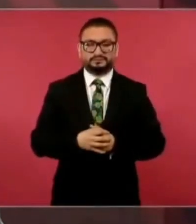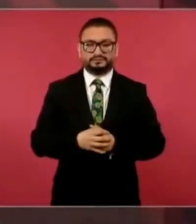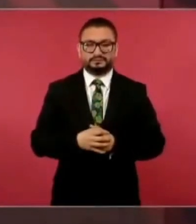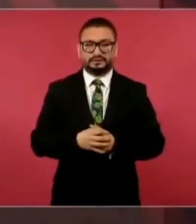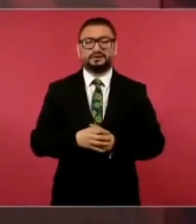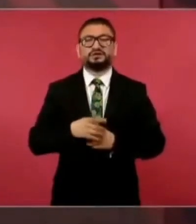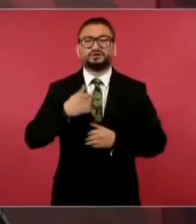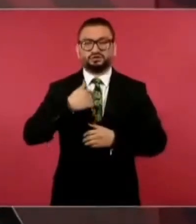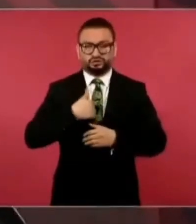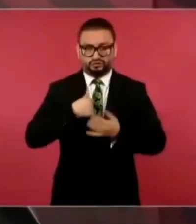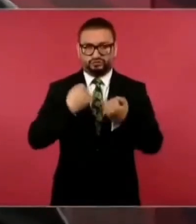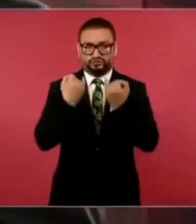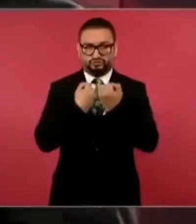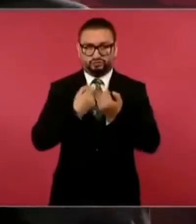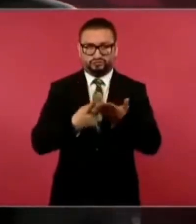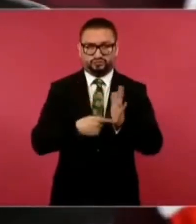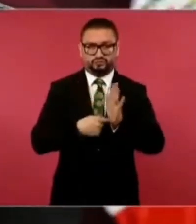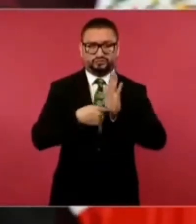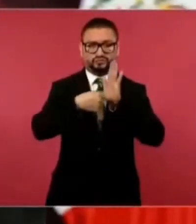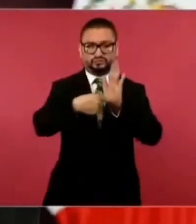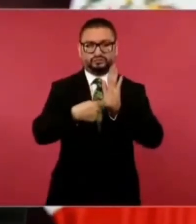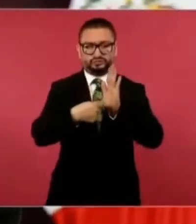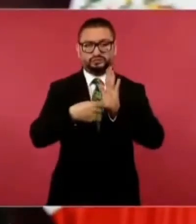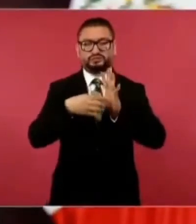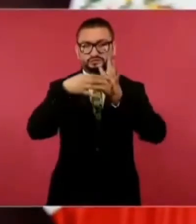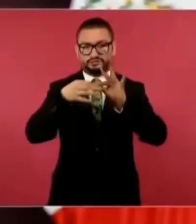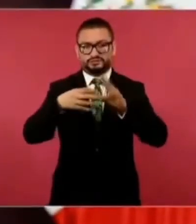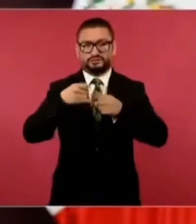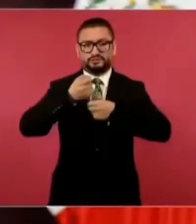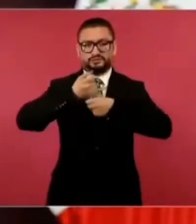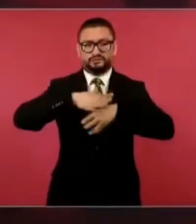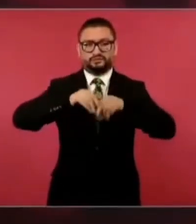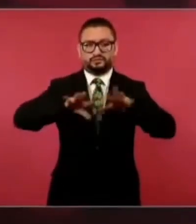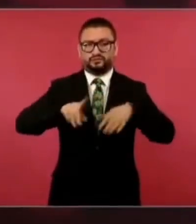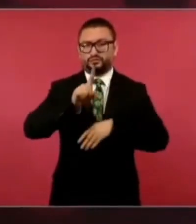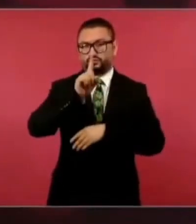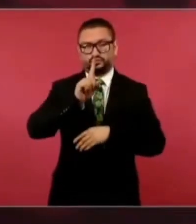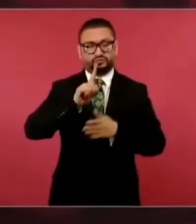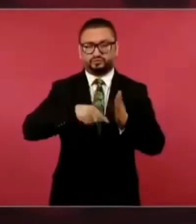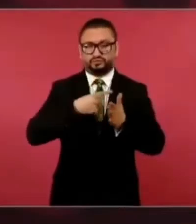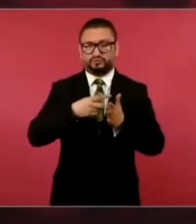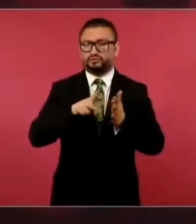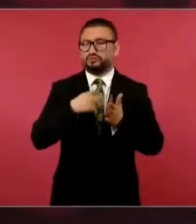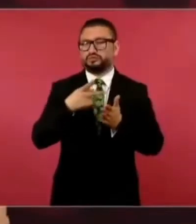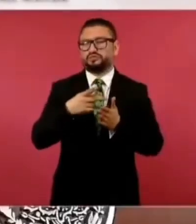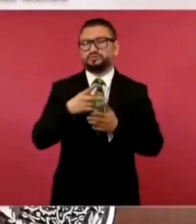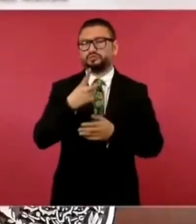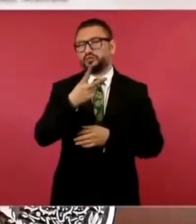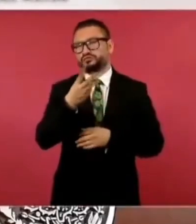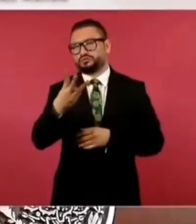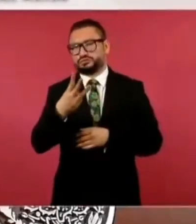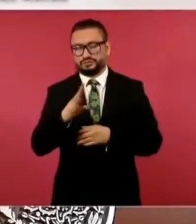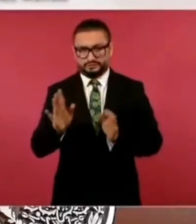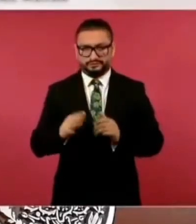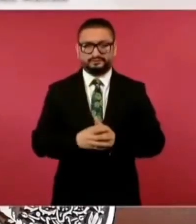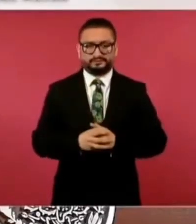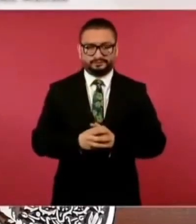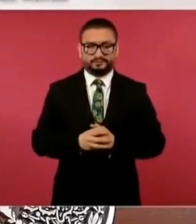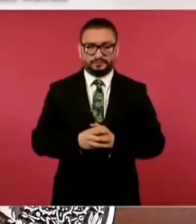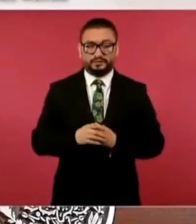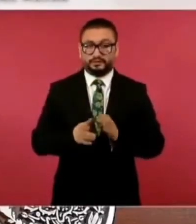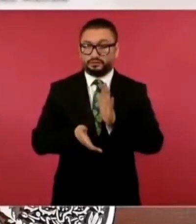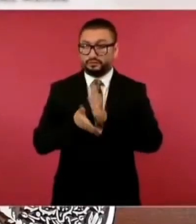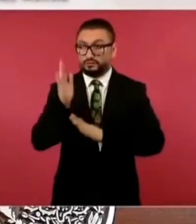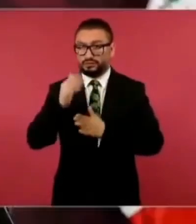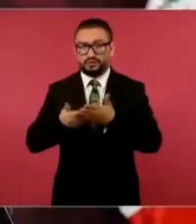Además yo voy a presentar un informe, no 1, 2 o 3, antes de